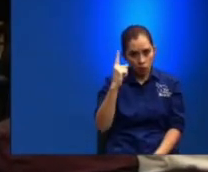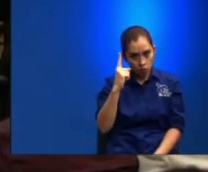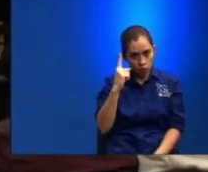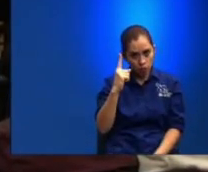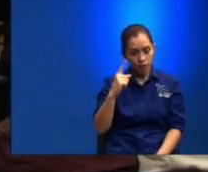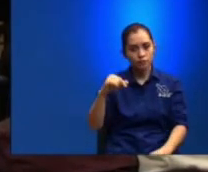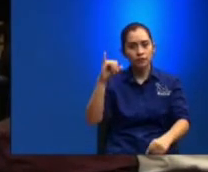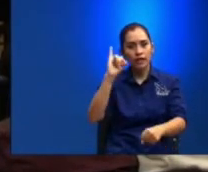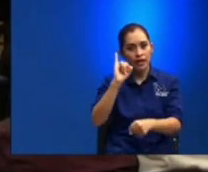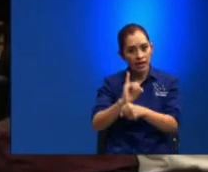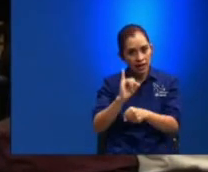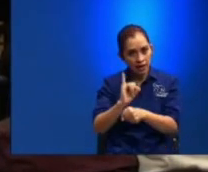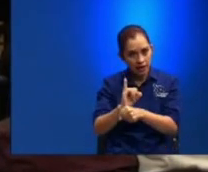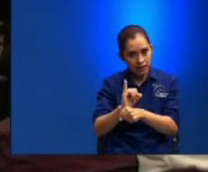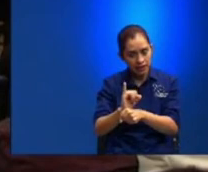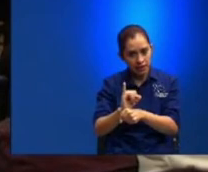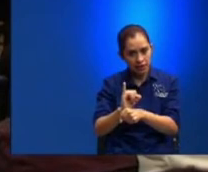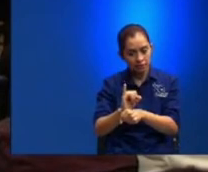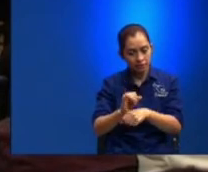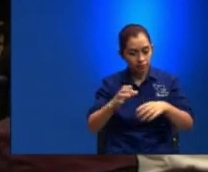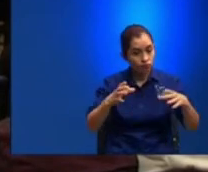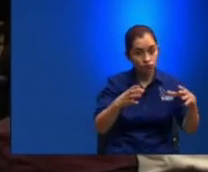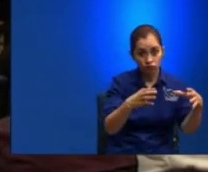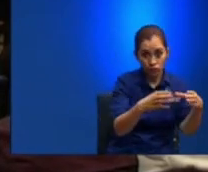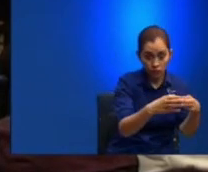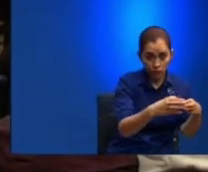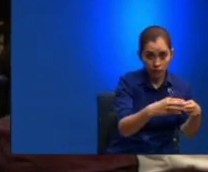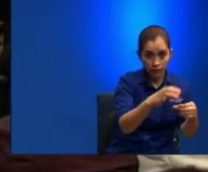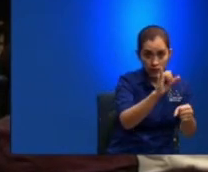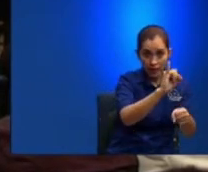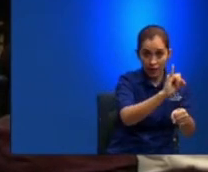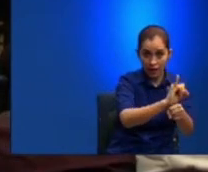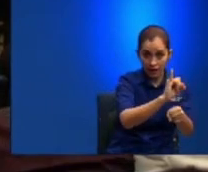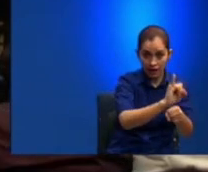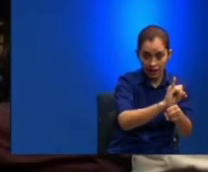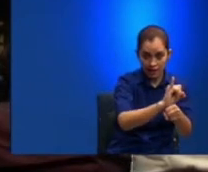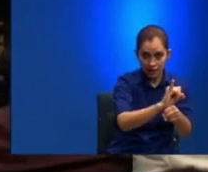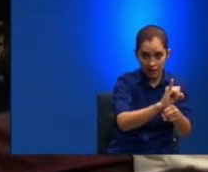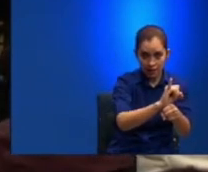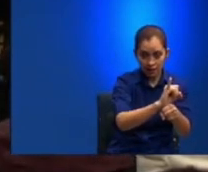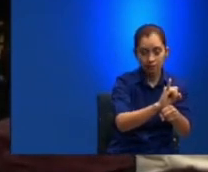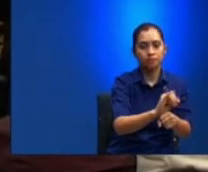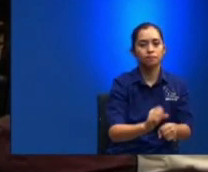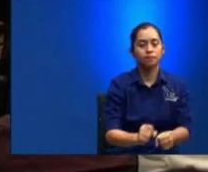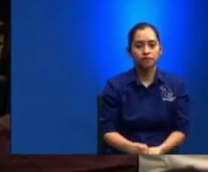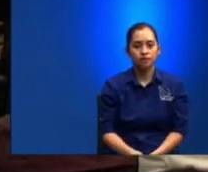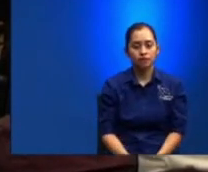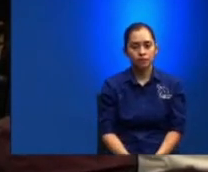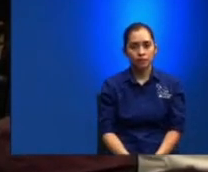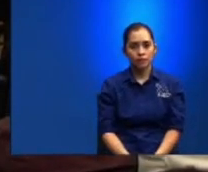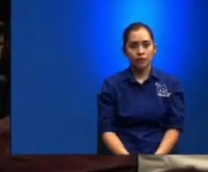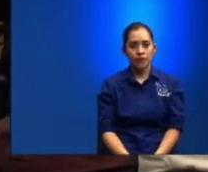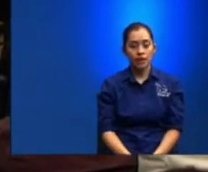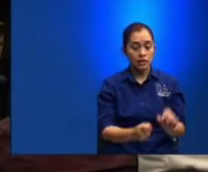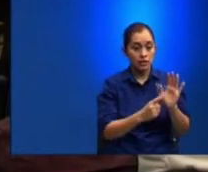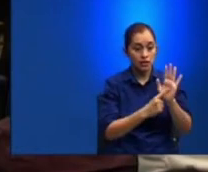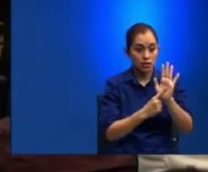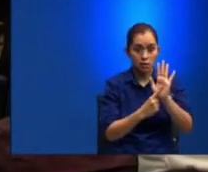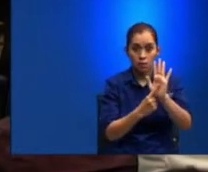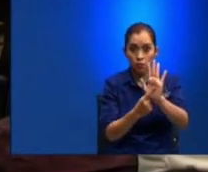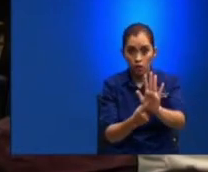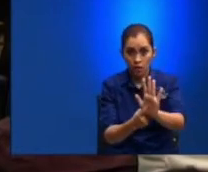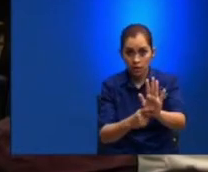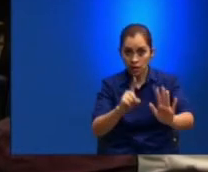es a esa entidad misteriosa que aparece por primera vez